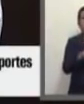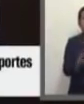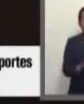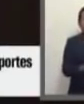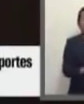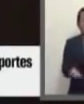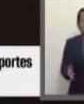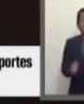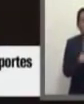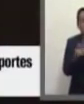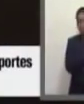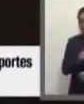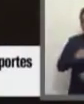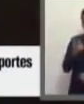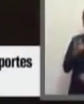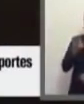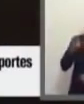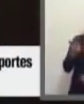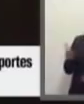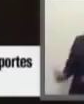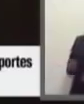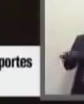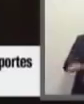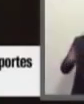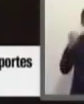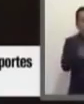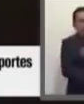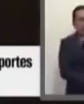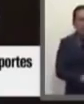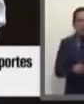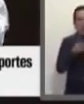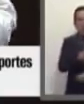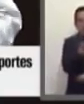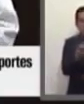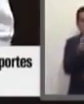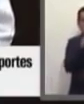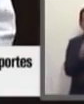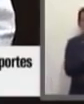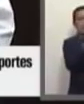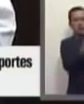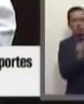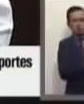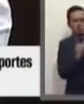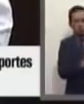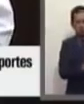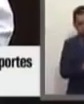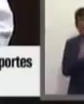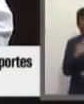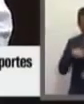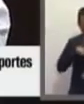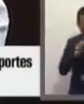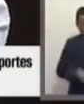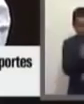deuda. Y el pueblo lo pagará con deuda y con impuestos cada que use el aeropuerto, si lo permitiéramos.